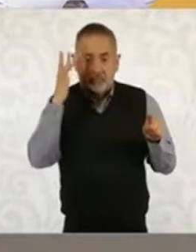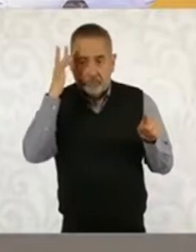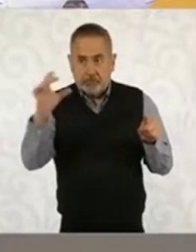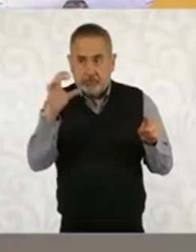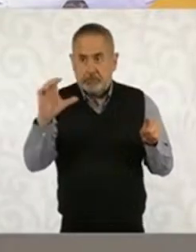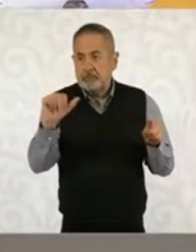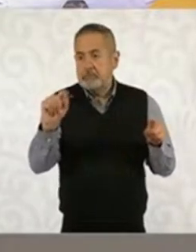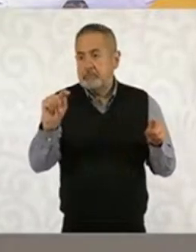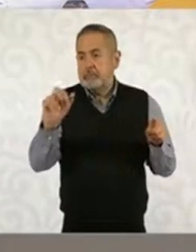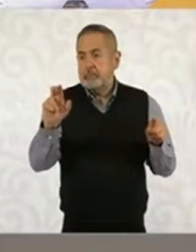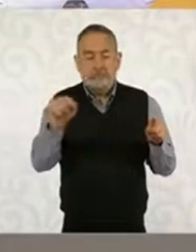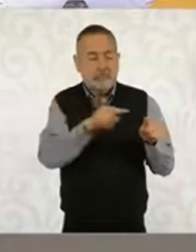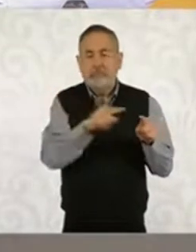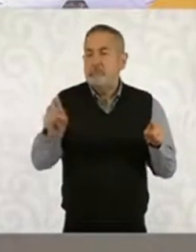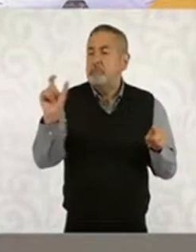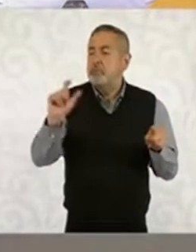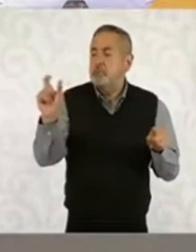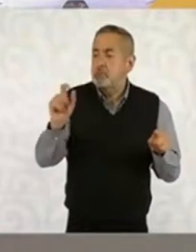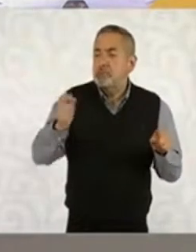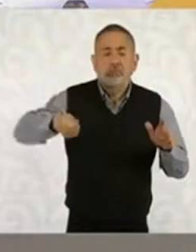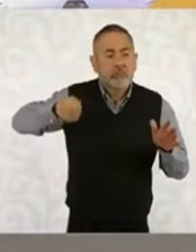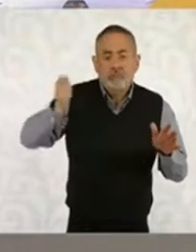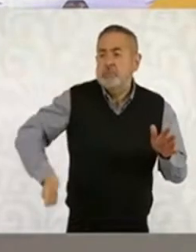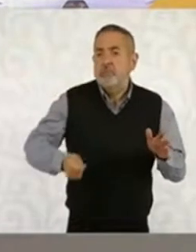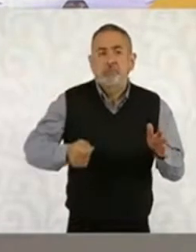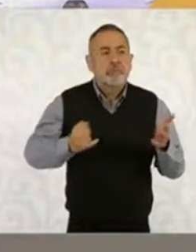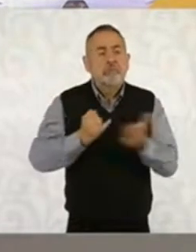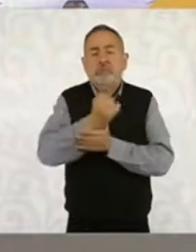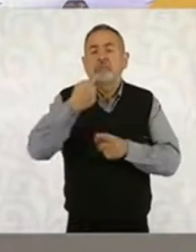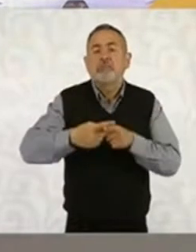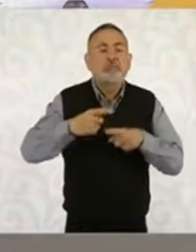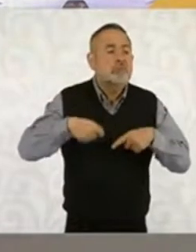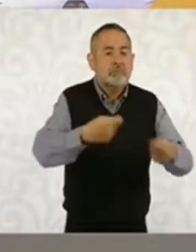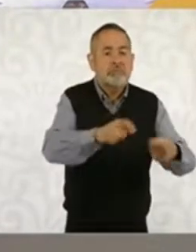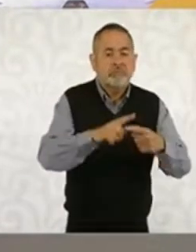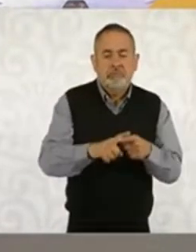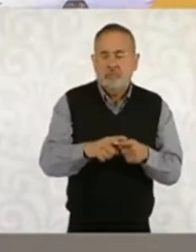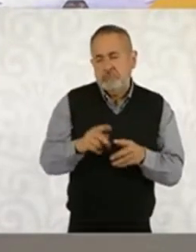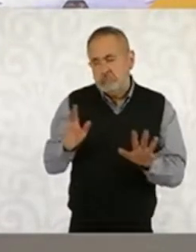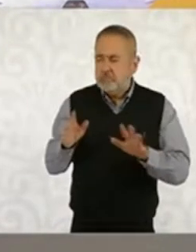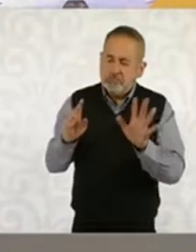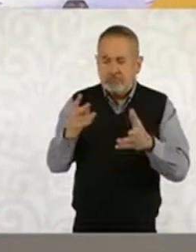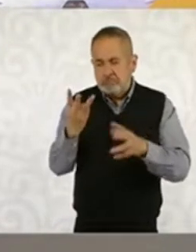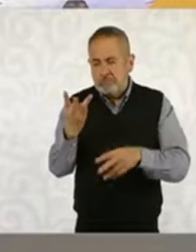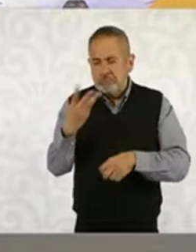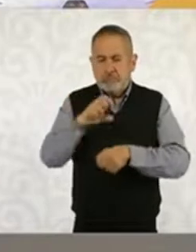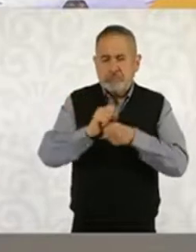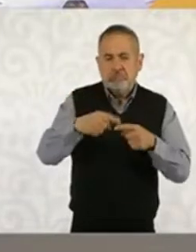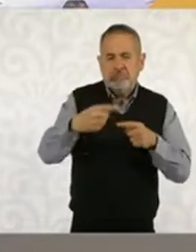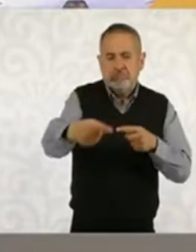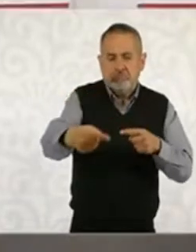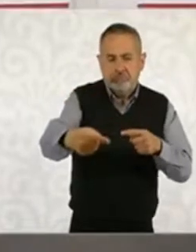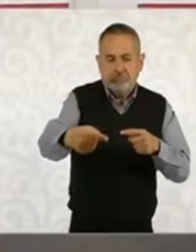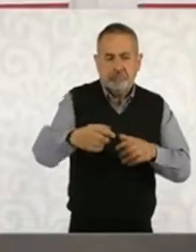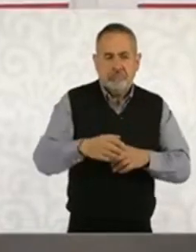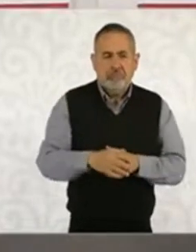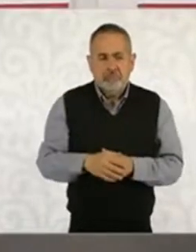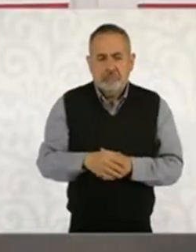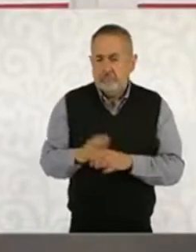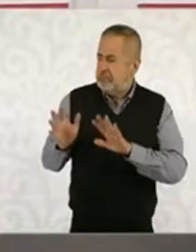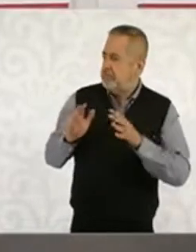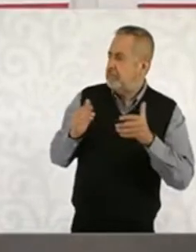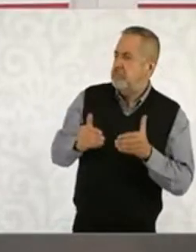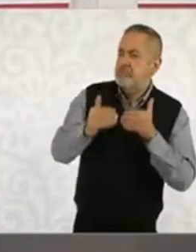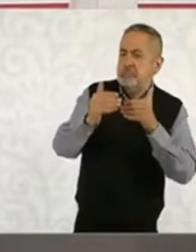vamos a estar fallando unas semanas después, son como 3 semanas después, porque la sacamos 3 semanas. ¿A finales de agosto? A finales